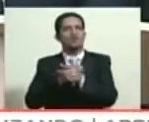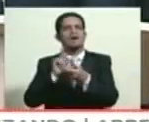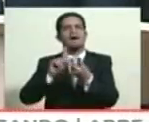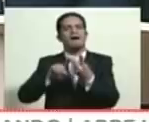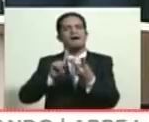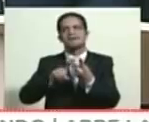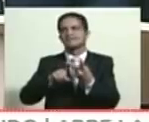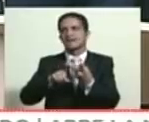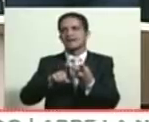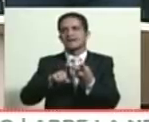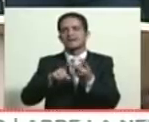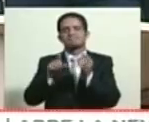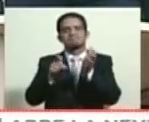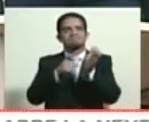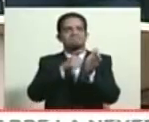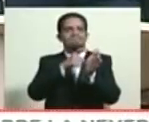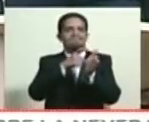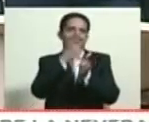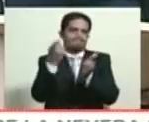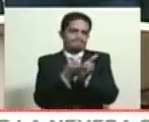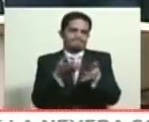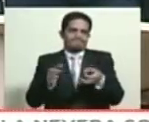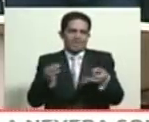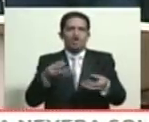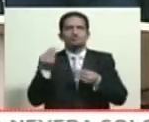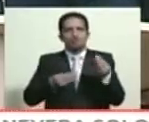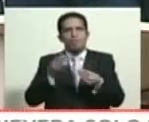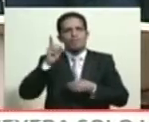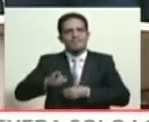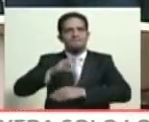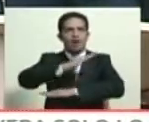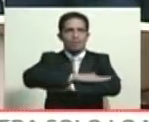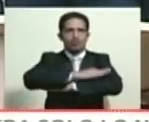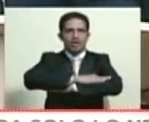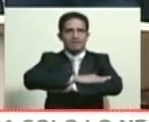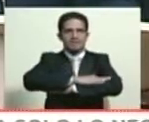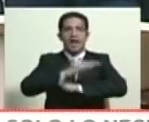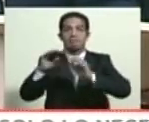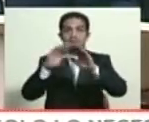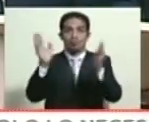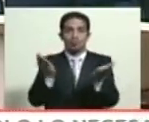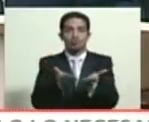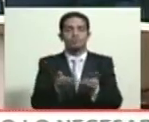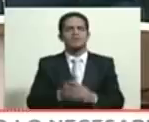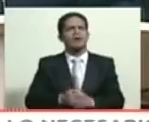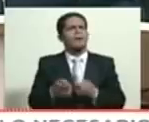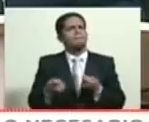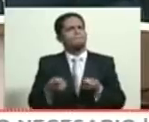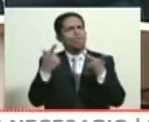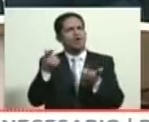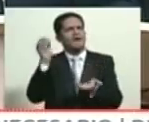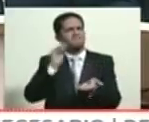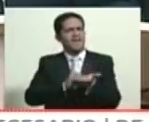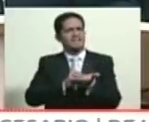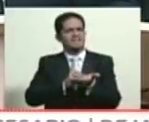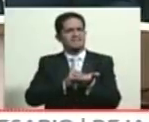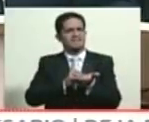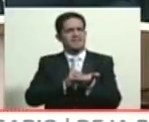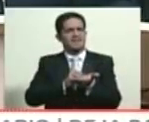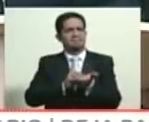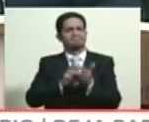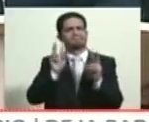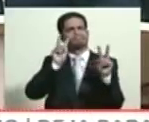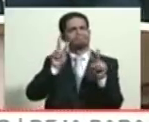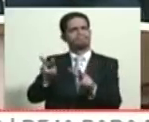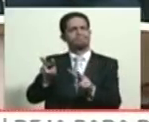de entereza al mundo entero. Pocas veces se ha visto que un pueblo haya